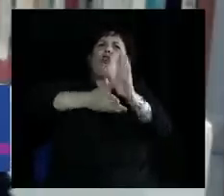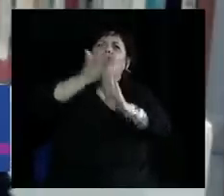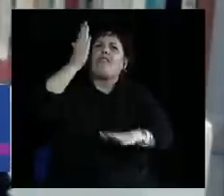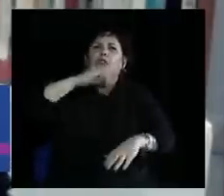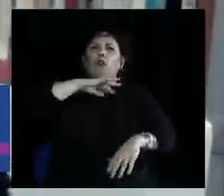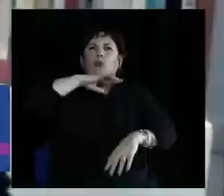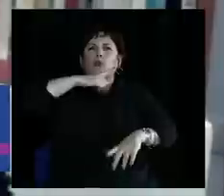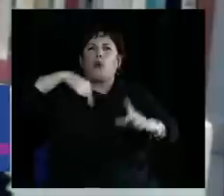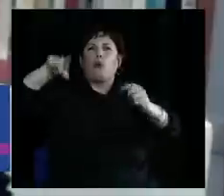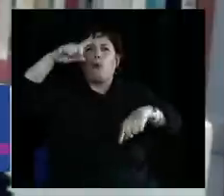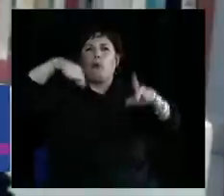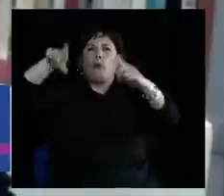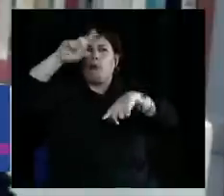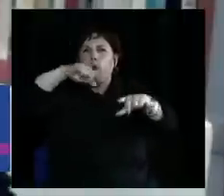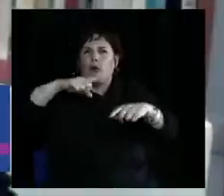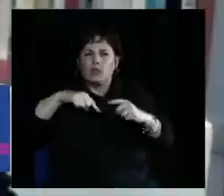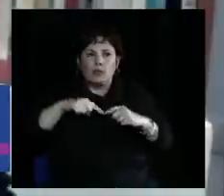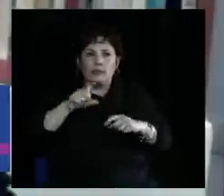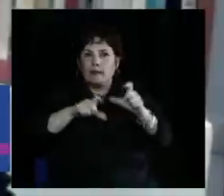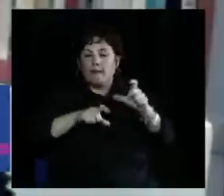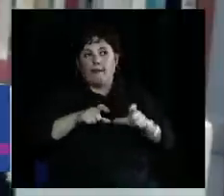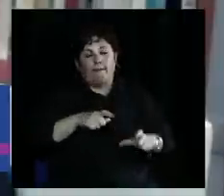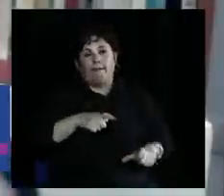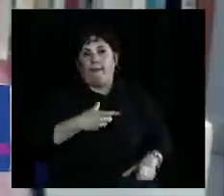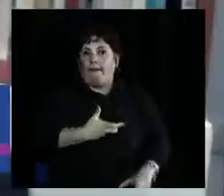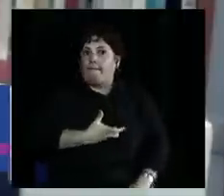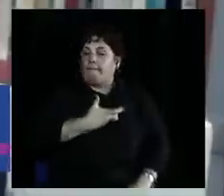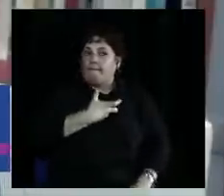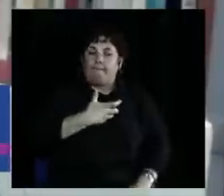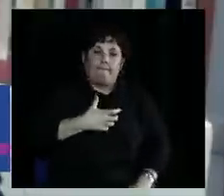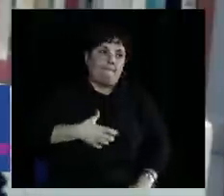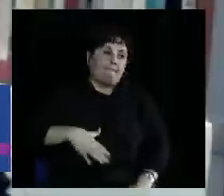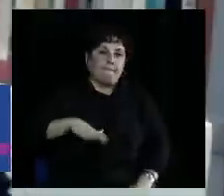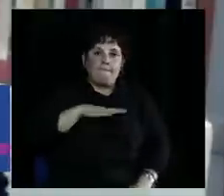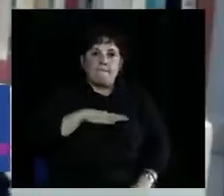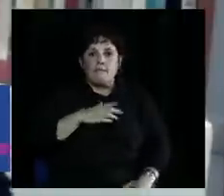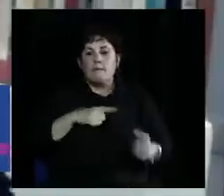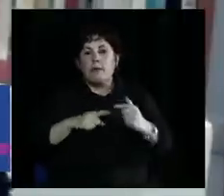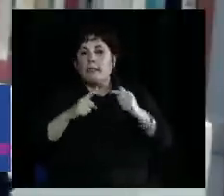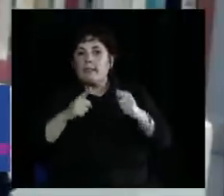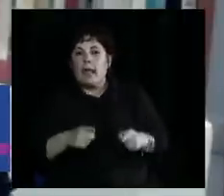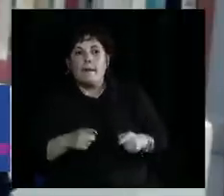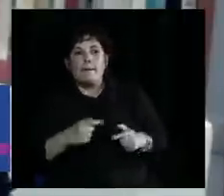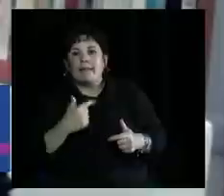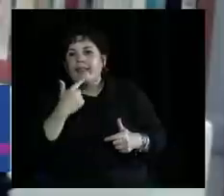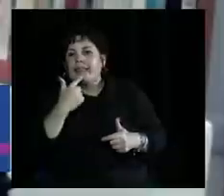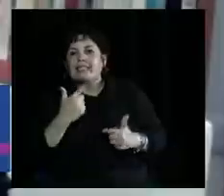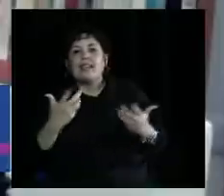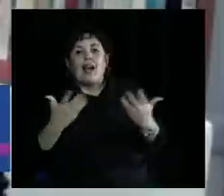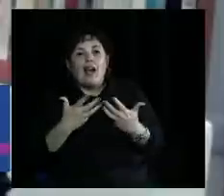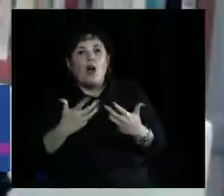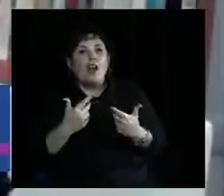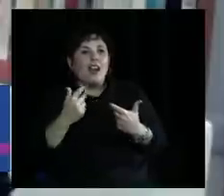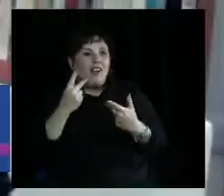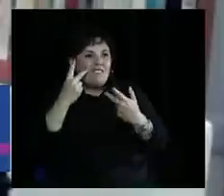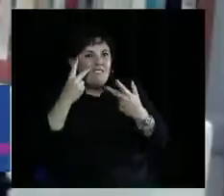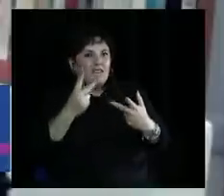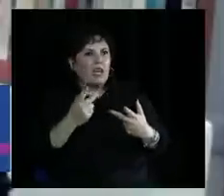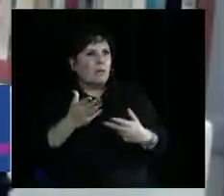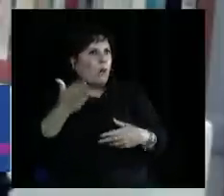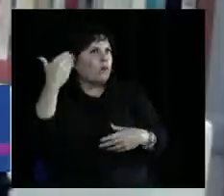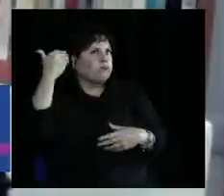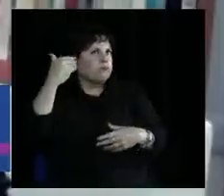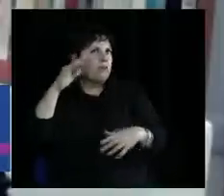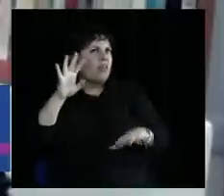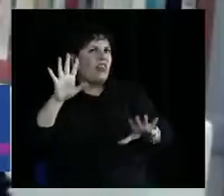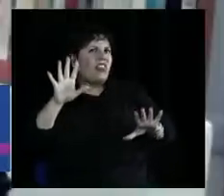supuesto, produce una gran indignación. Pero por otra parte, lo otro es que estamos asistiendo desde hace ya más de